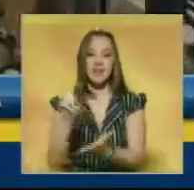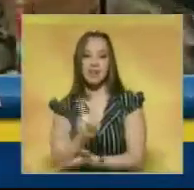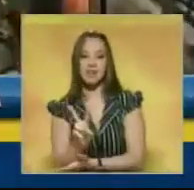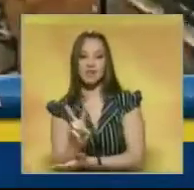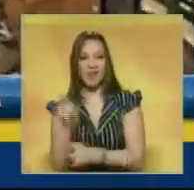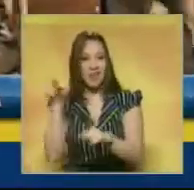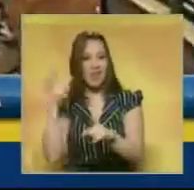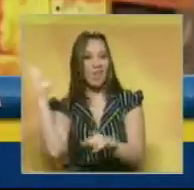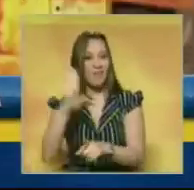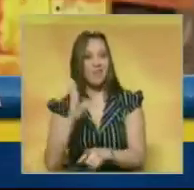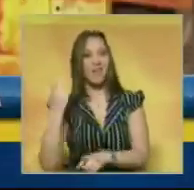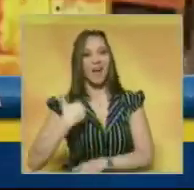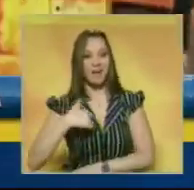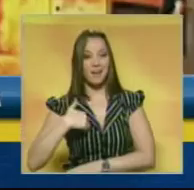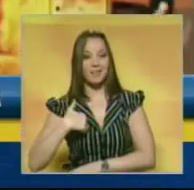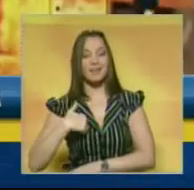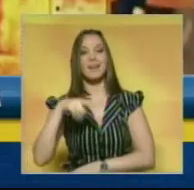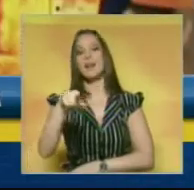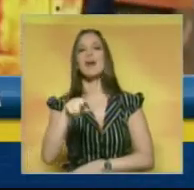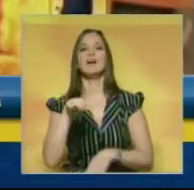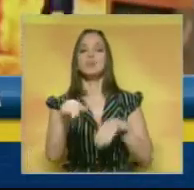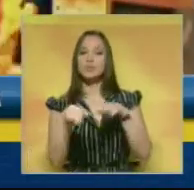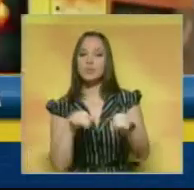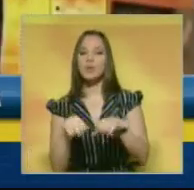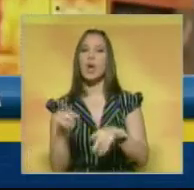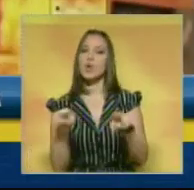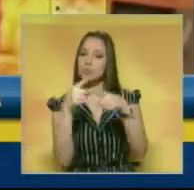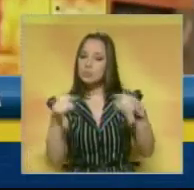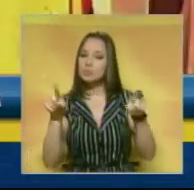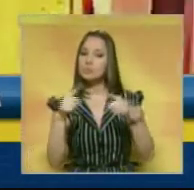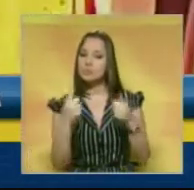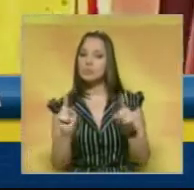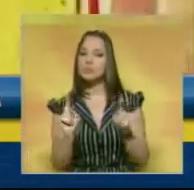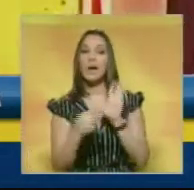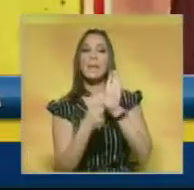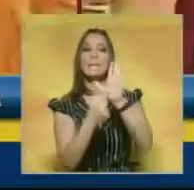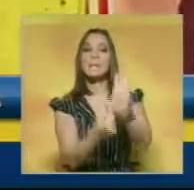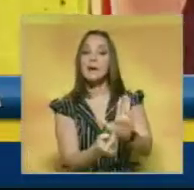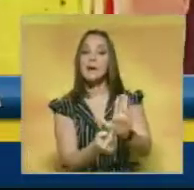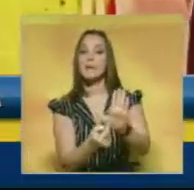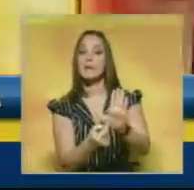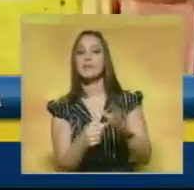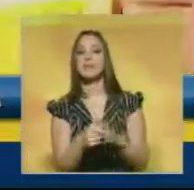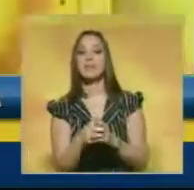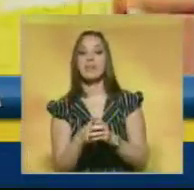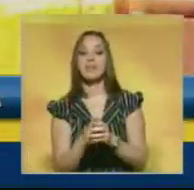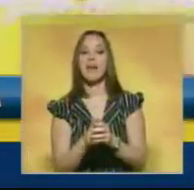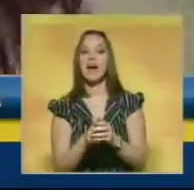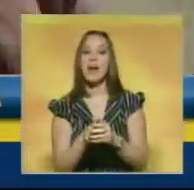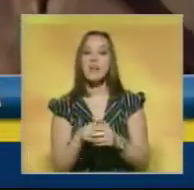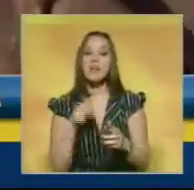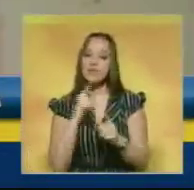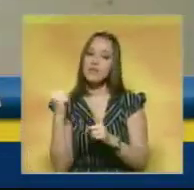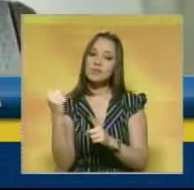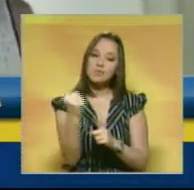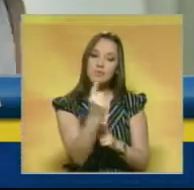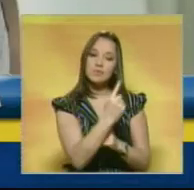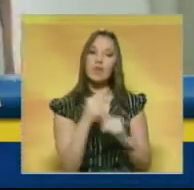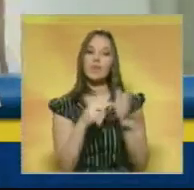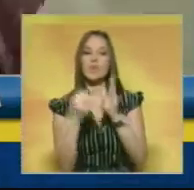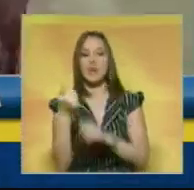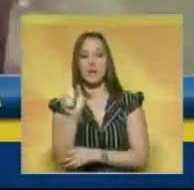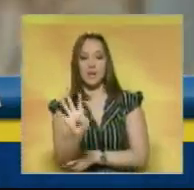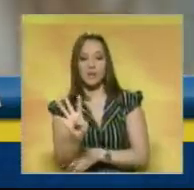argentina Los Pericos, embajadores del reggae en Latinoamérica, para presentar su Tour 2014, acompañados con